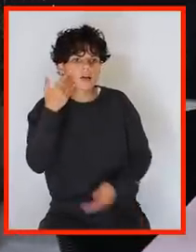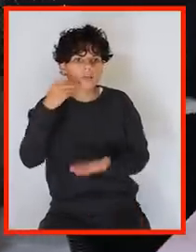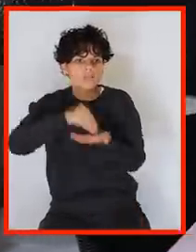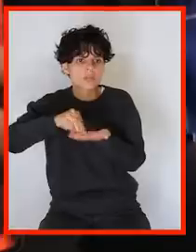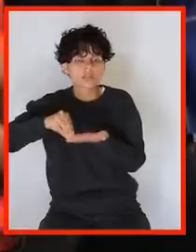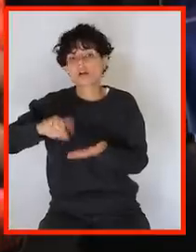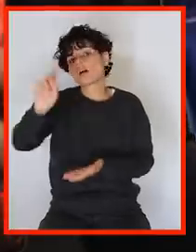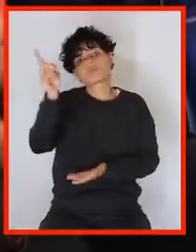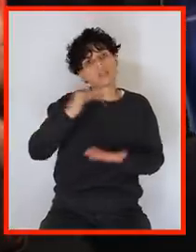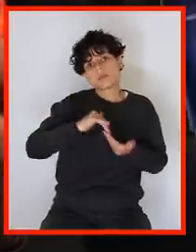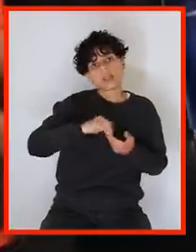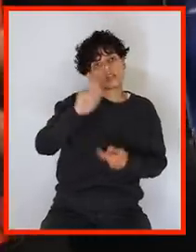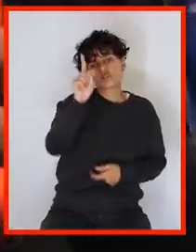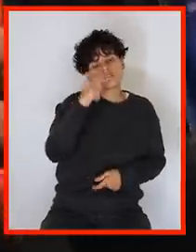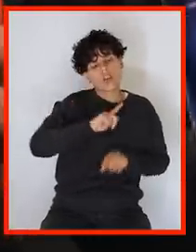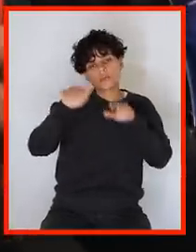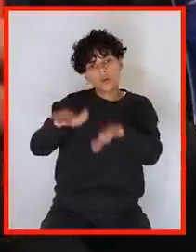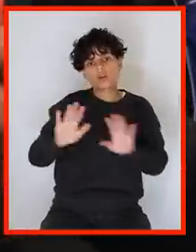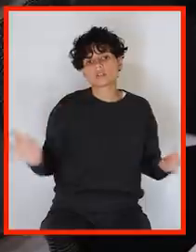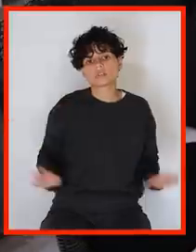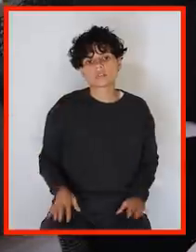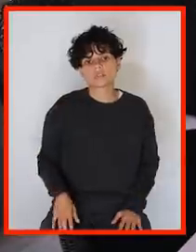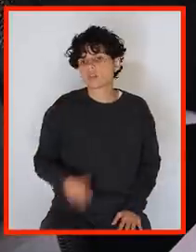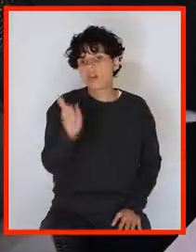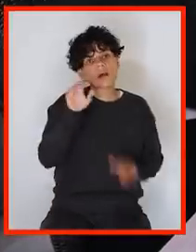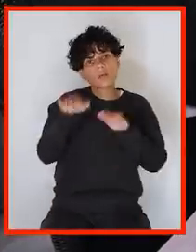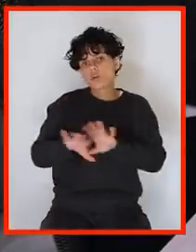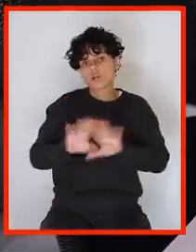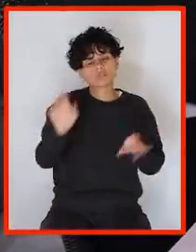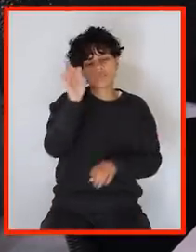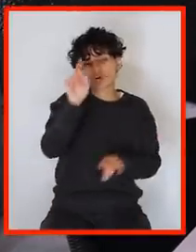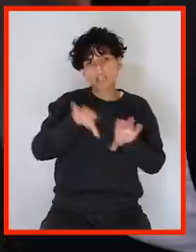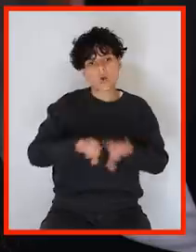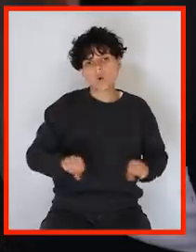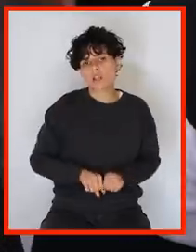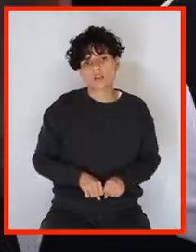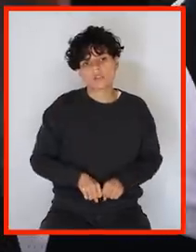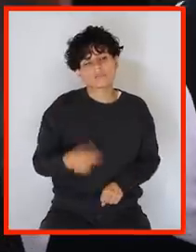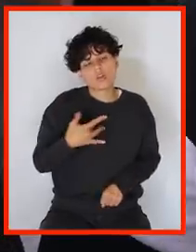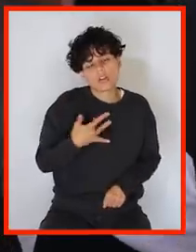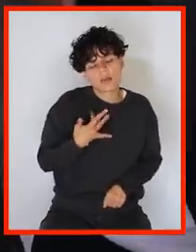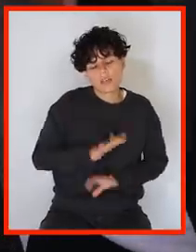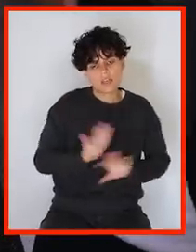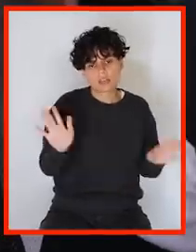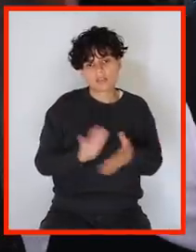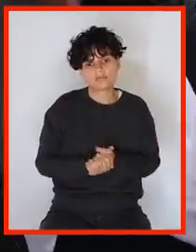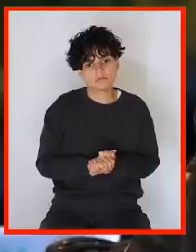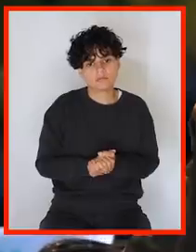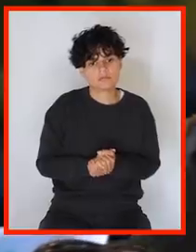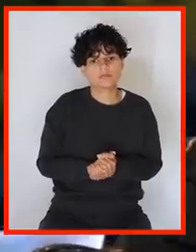sí. No, como... yo no valo eso, lo siento, no se vio. En el casco, pues. ¿Cachai? Ya, pues, ¿cómo fue? ¿Ya llegaron a la